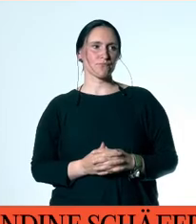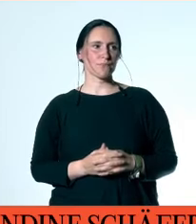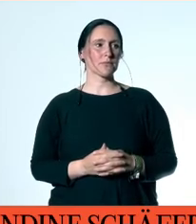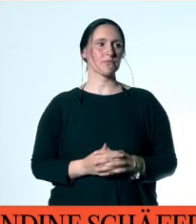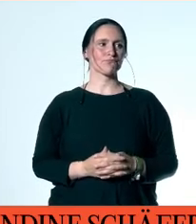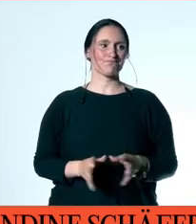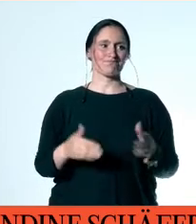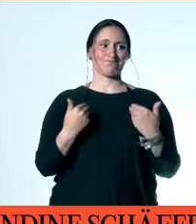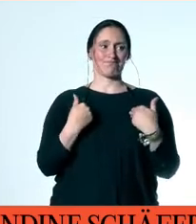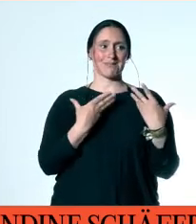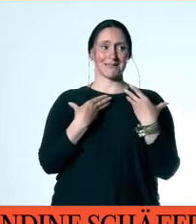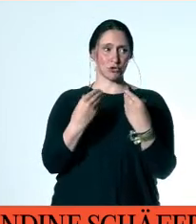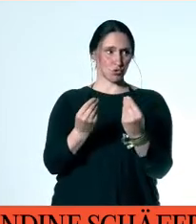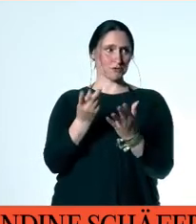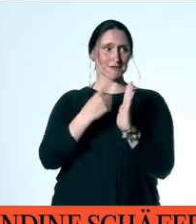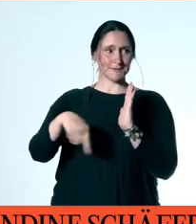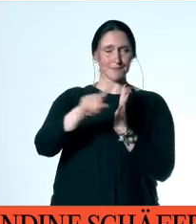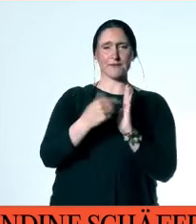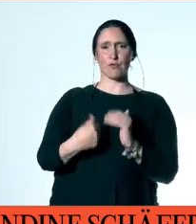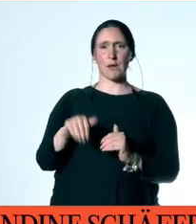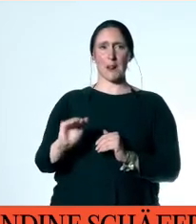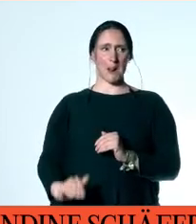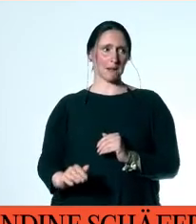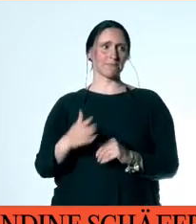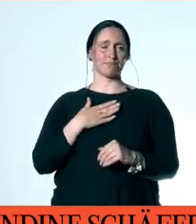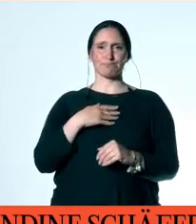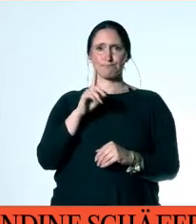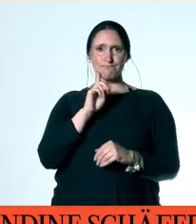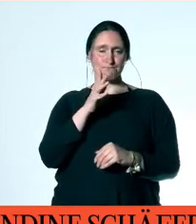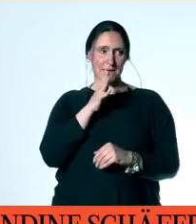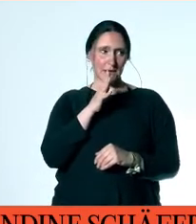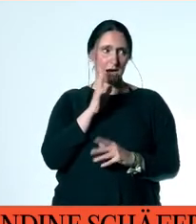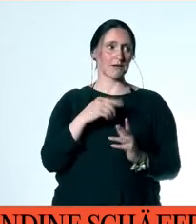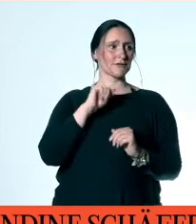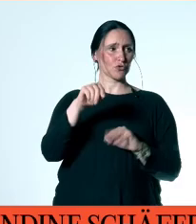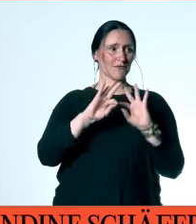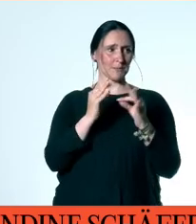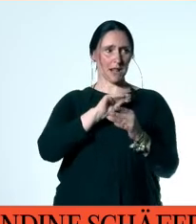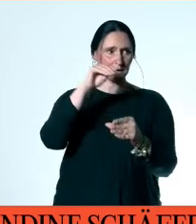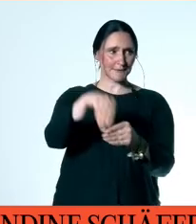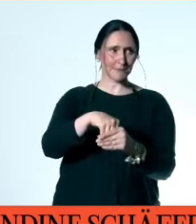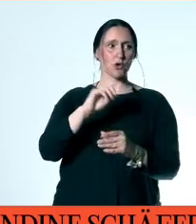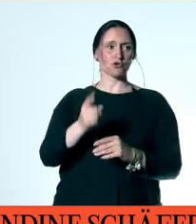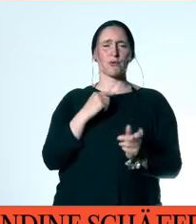Me inicié allí desde pequeña, vi que siempre mi mamá, porque esto es una tradición de familia, siempre Las Tejadas.